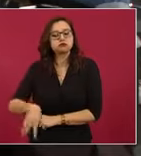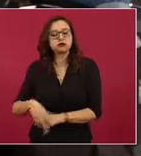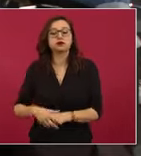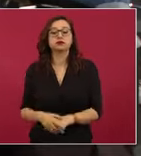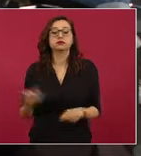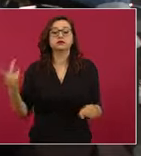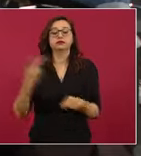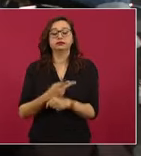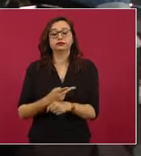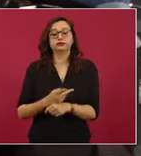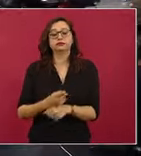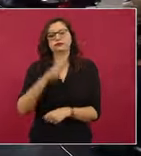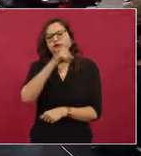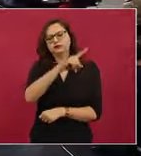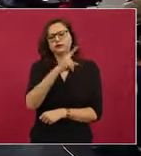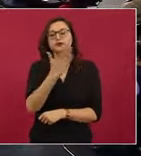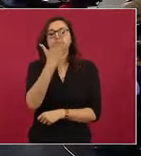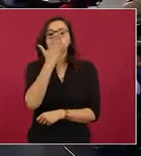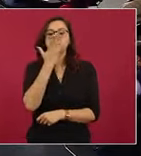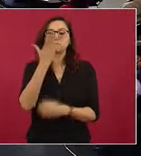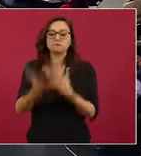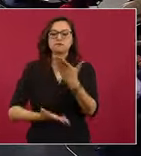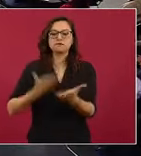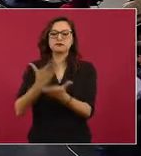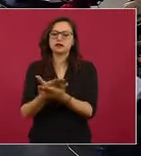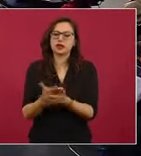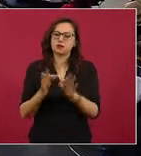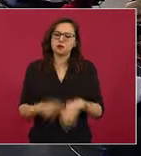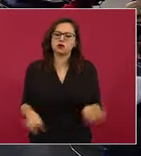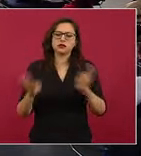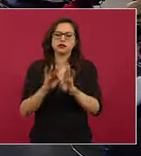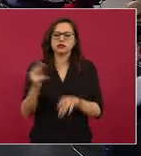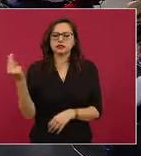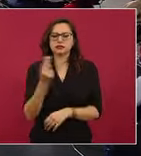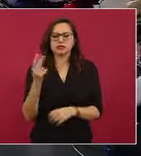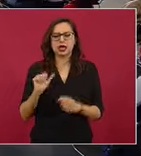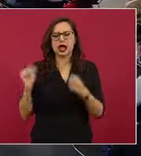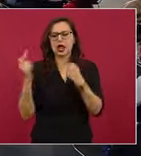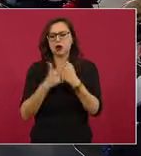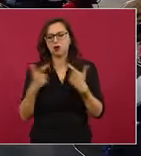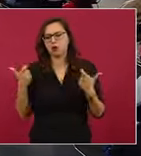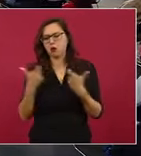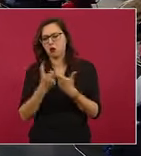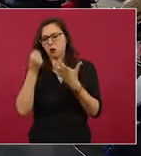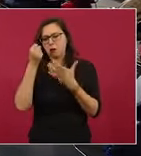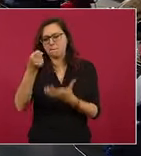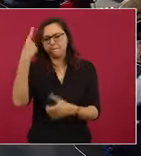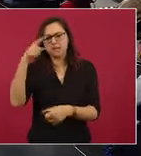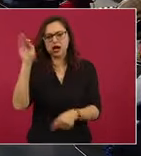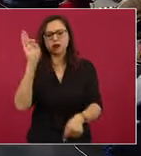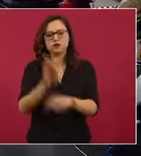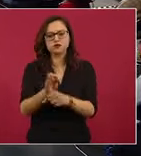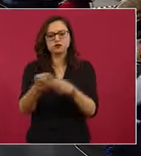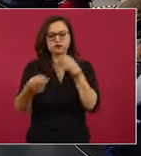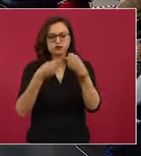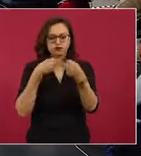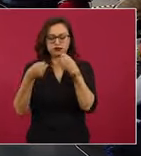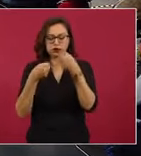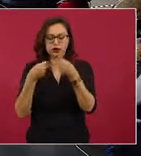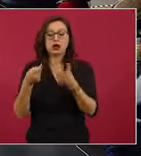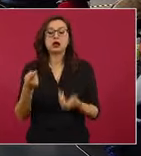creo. Comentarle que en este sentido ya existe desde los 80s un esquema parecido en Guerrero, lo